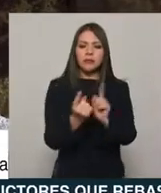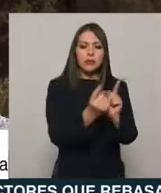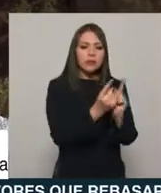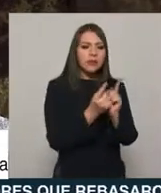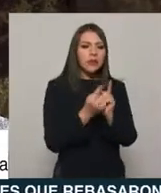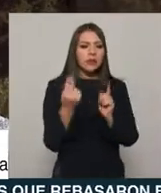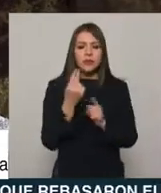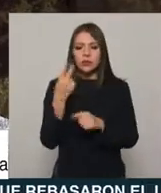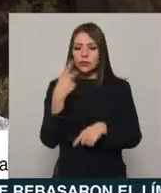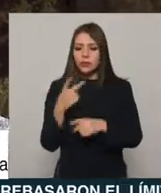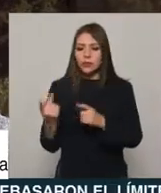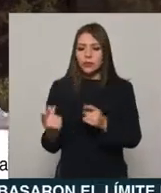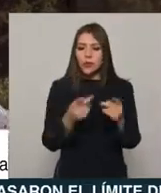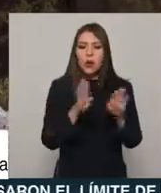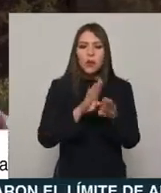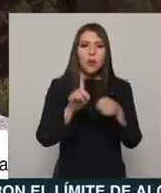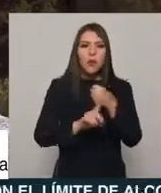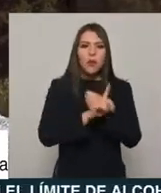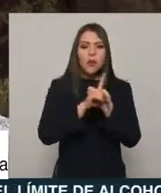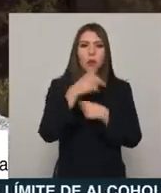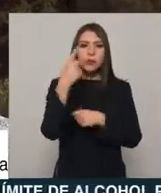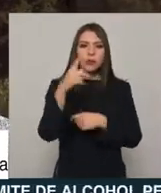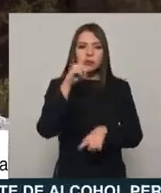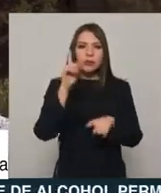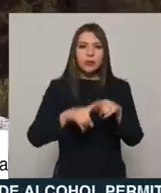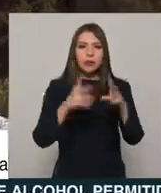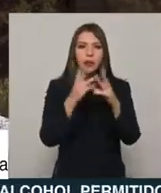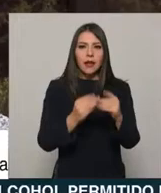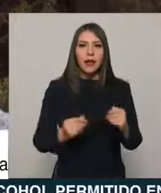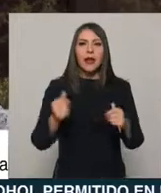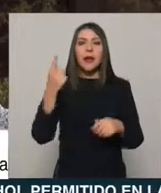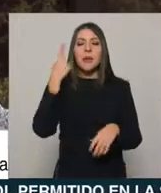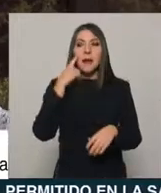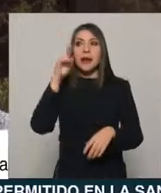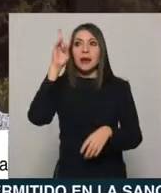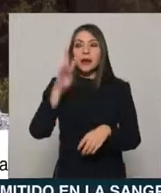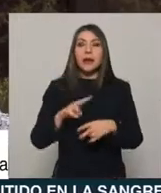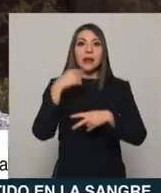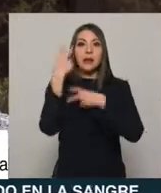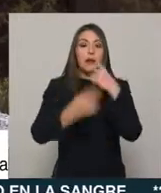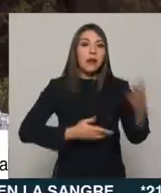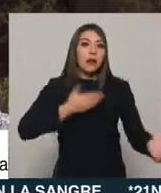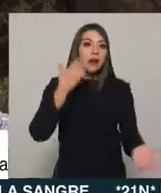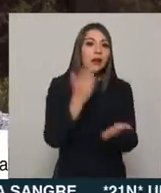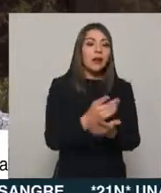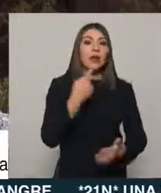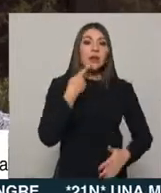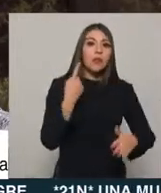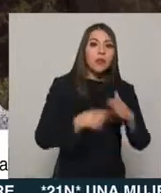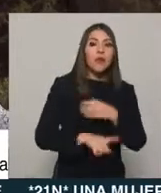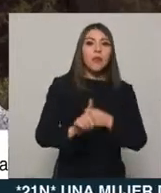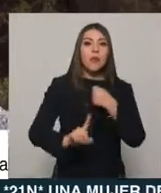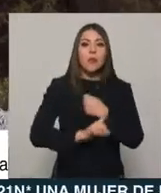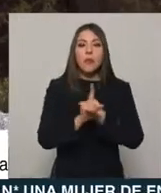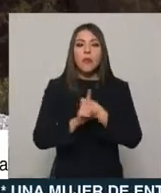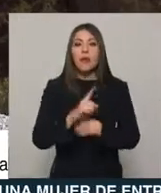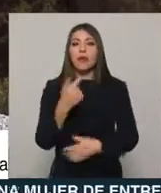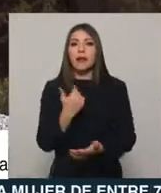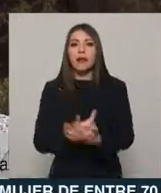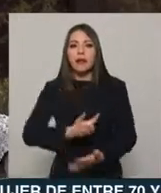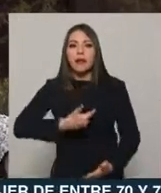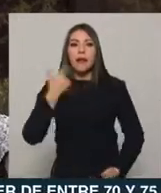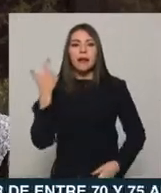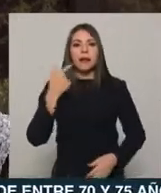resolución de sus conflictos antes de que llegaran a ser verdaderos problemas y se trataran de cuestiones